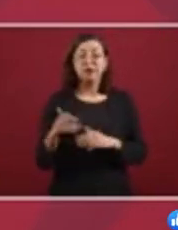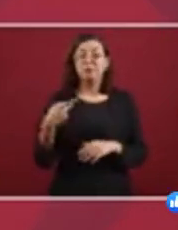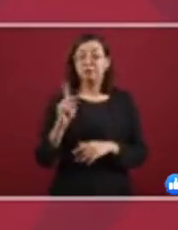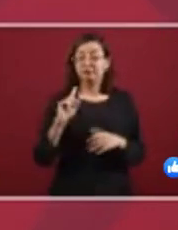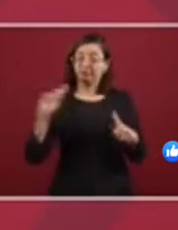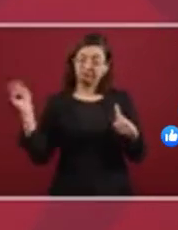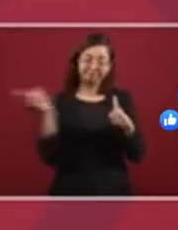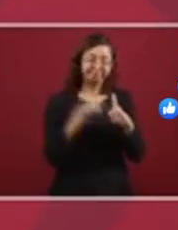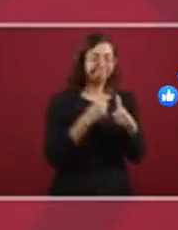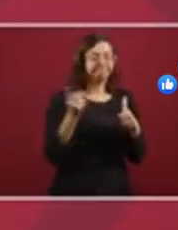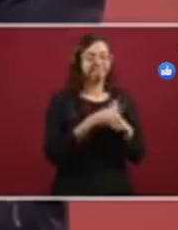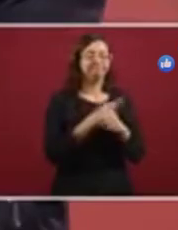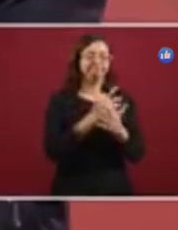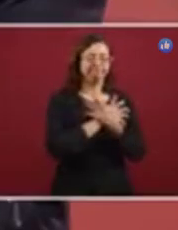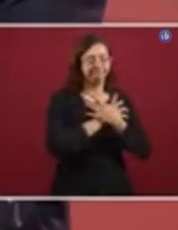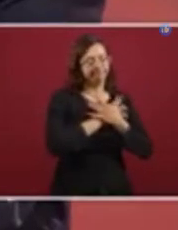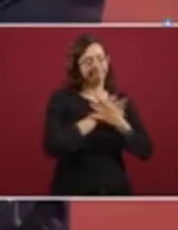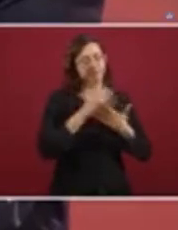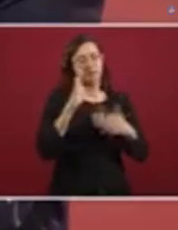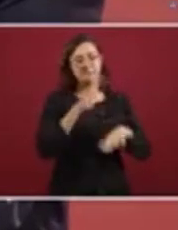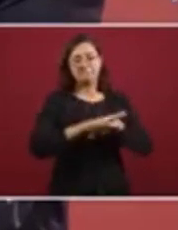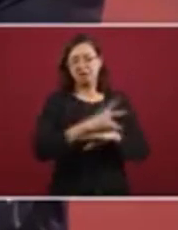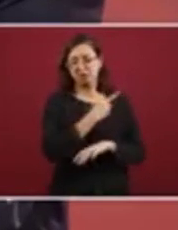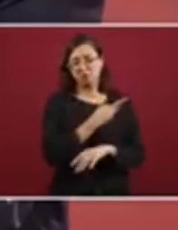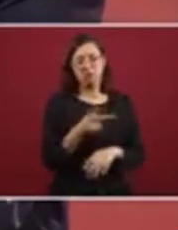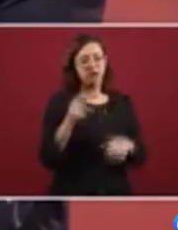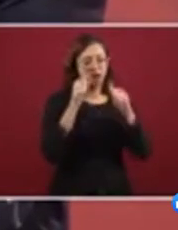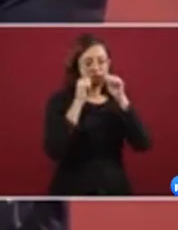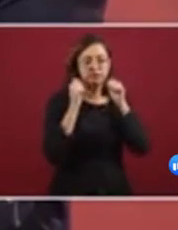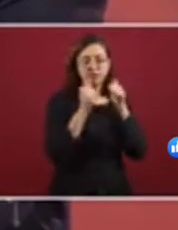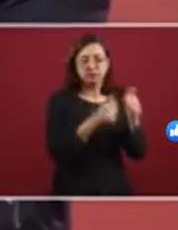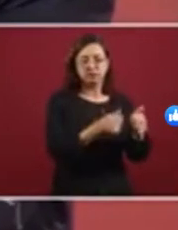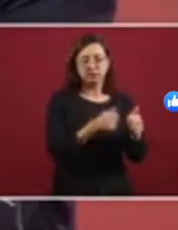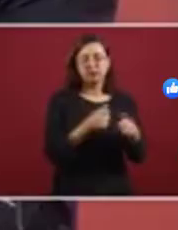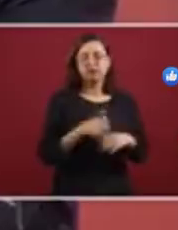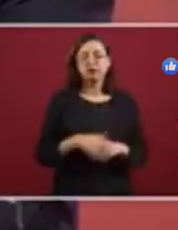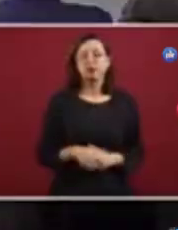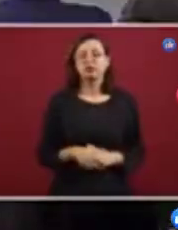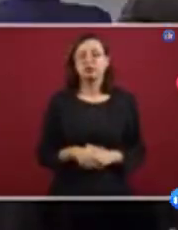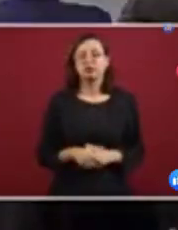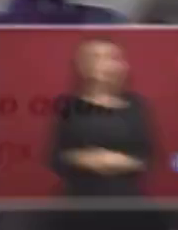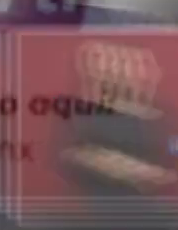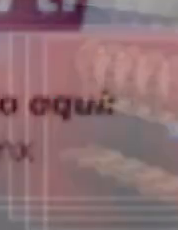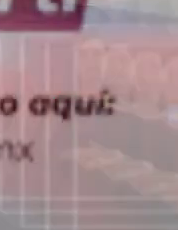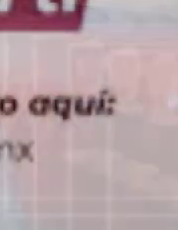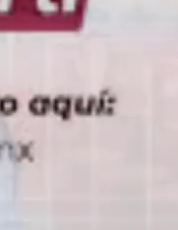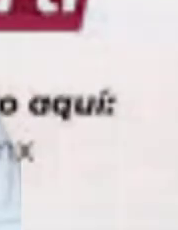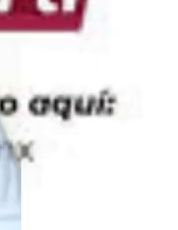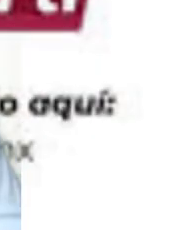los de mayor pobreza. Eso lo estamos viendo.